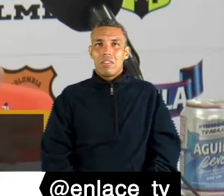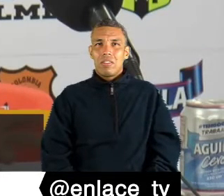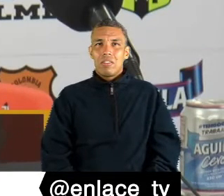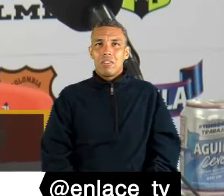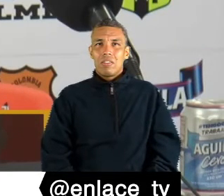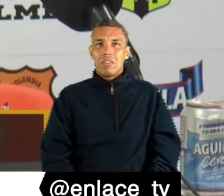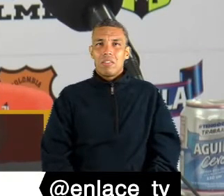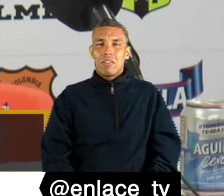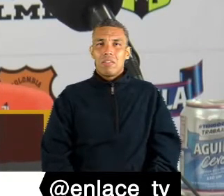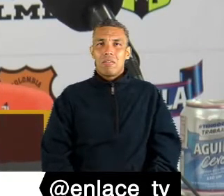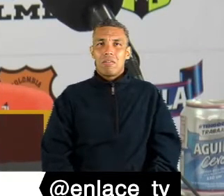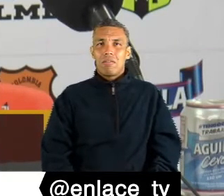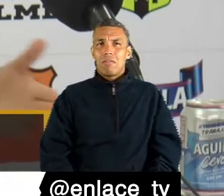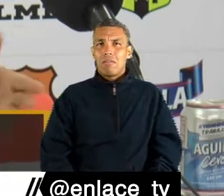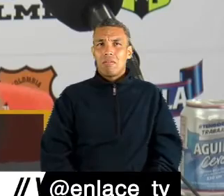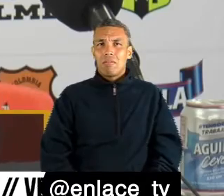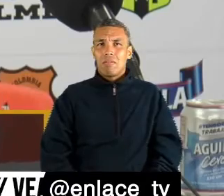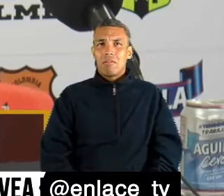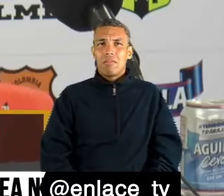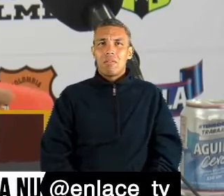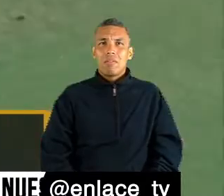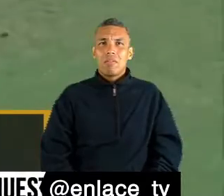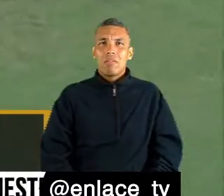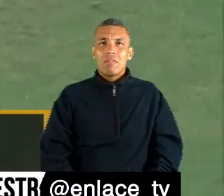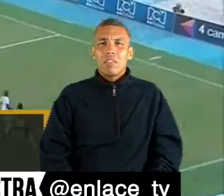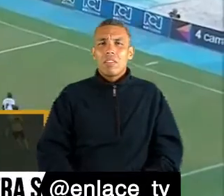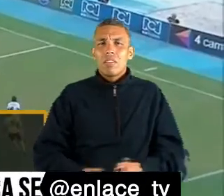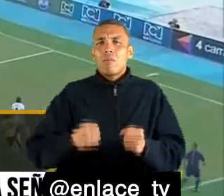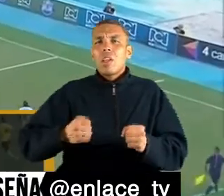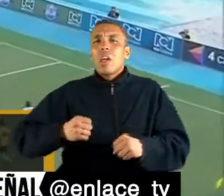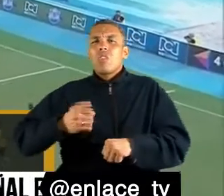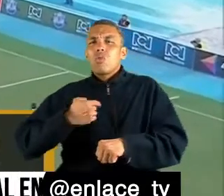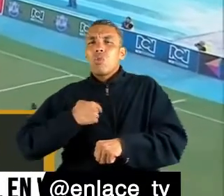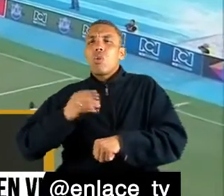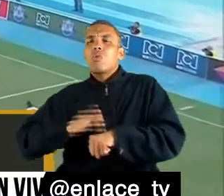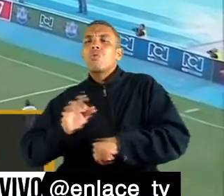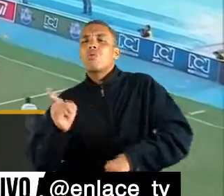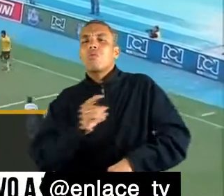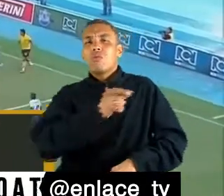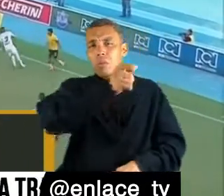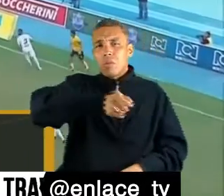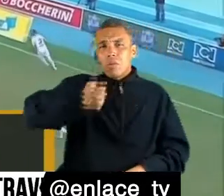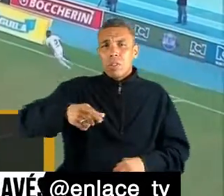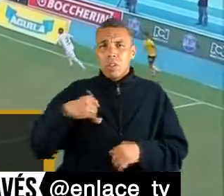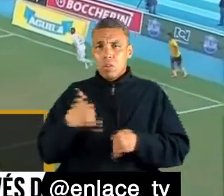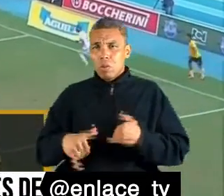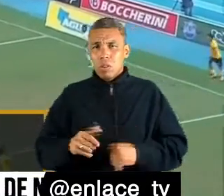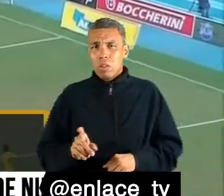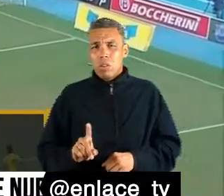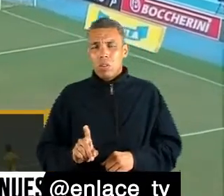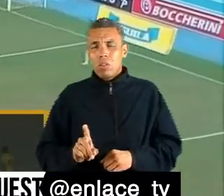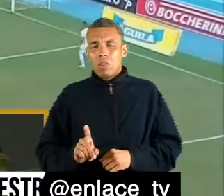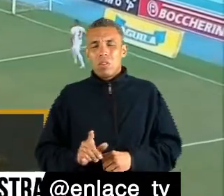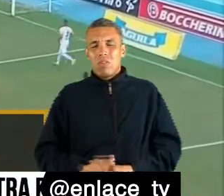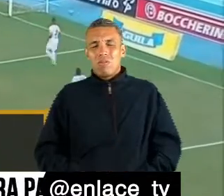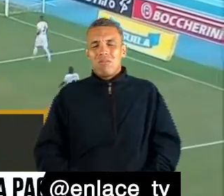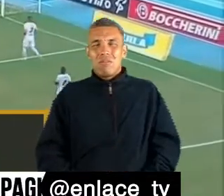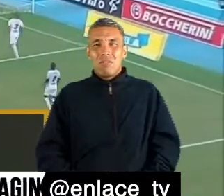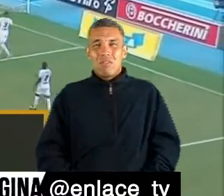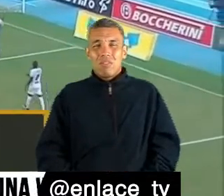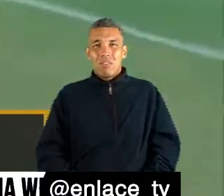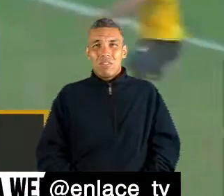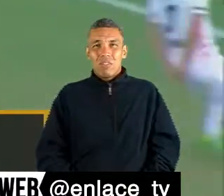de jerarquía. También no vamos a ocupar los jugadores, pero sí, o sea, lo que yo hago el miércoles lo tengo que hacer el domingo, lo que hago el jueves lo tengo que hacer el domingo. Así